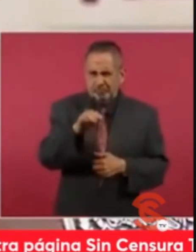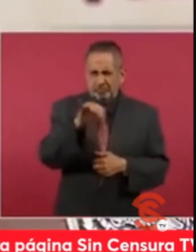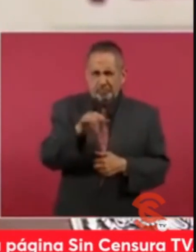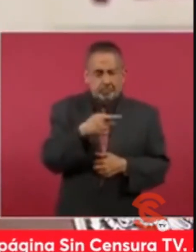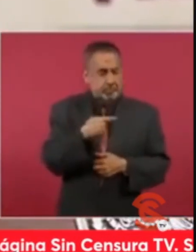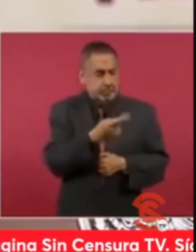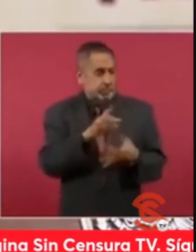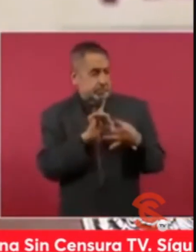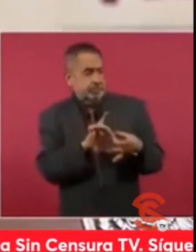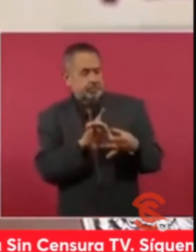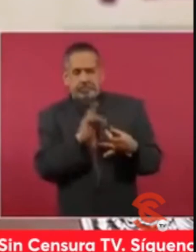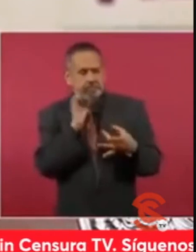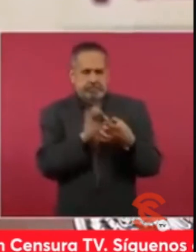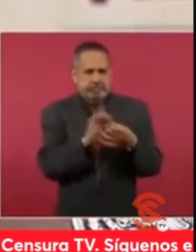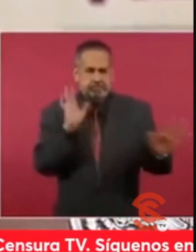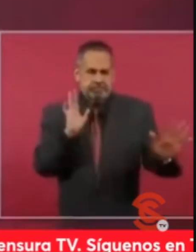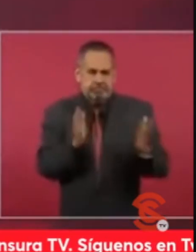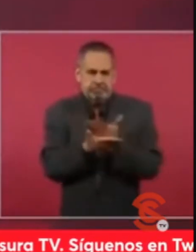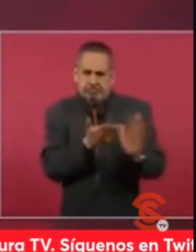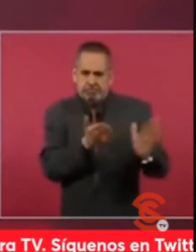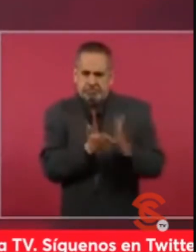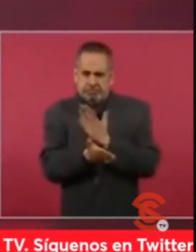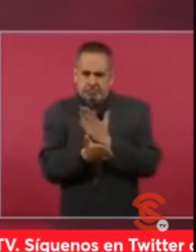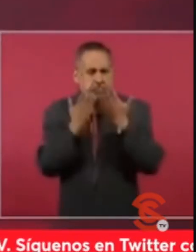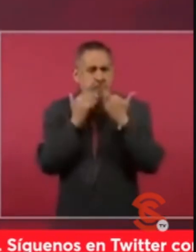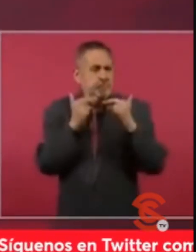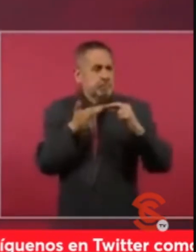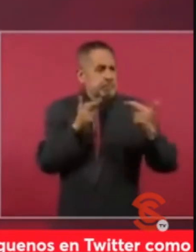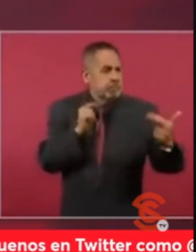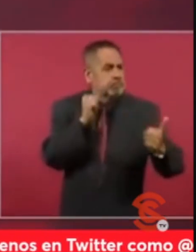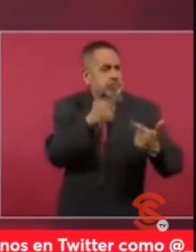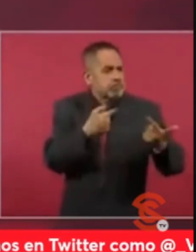Mejía. No tengo relación.